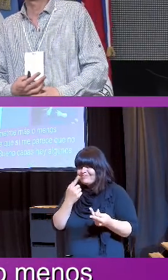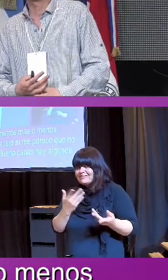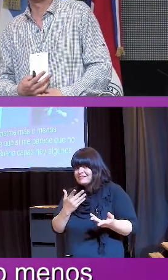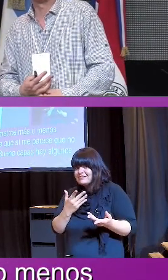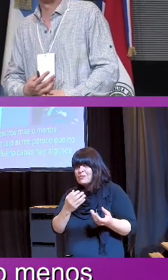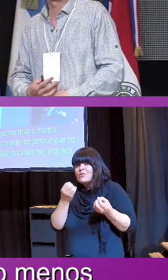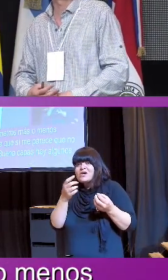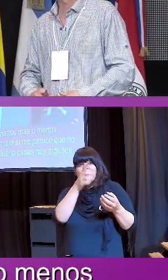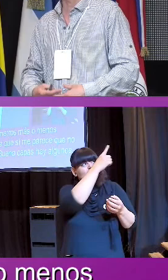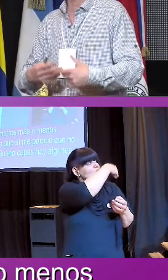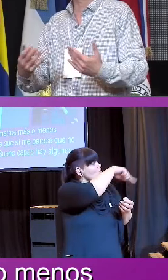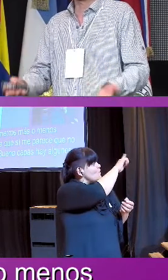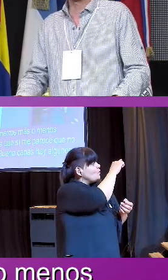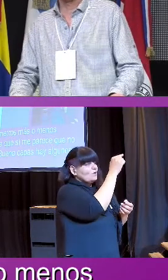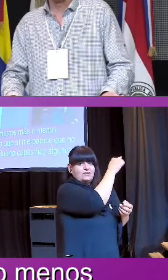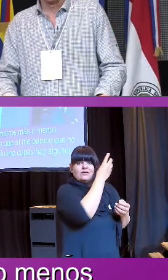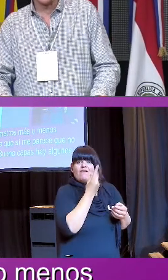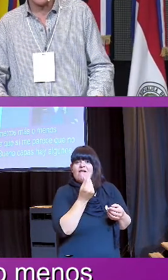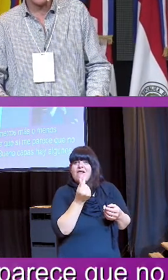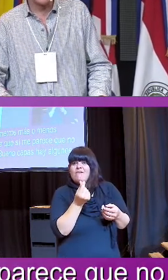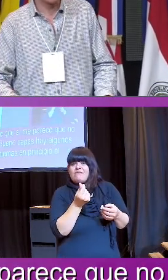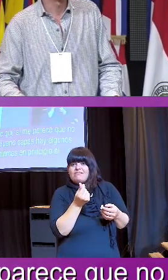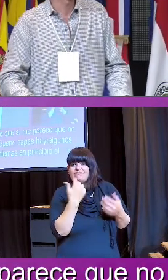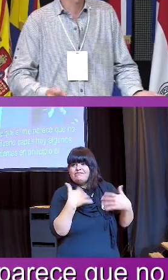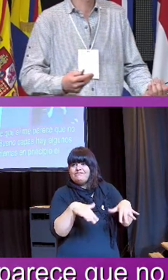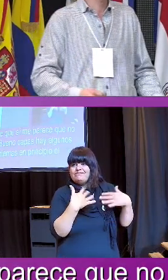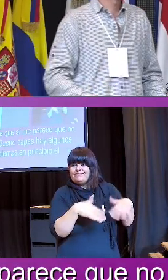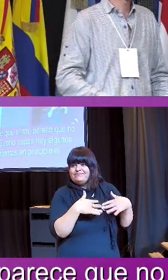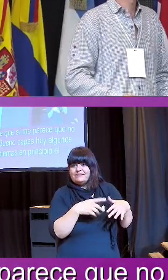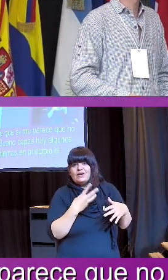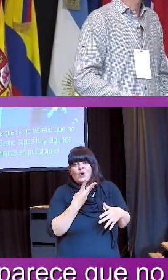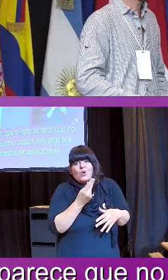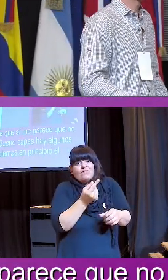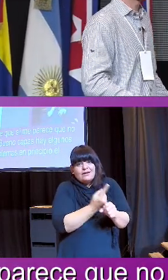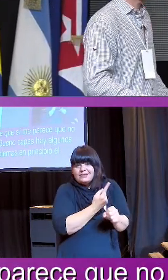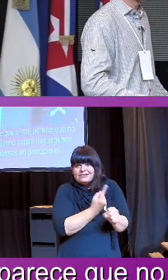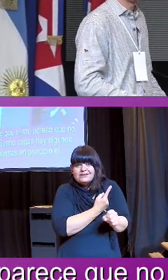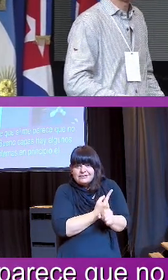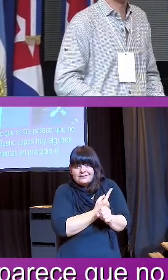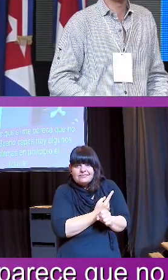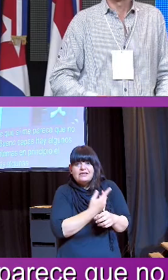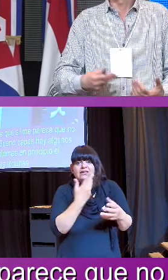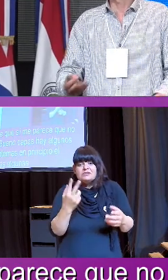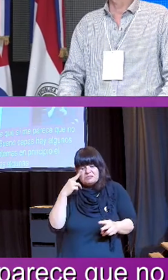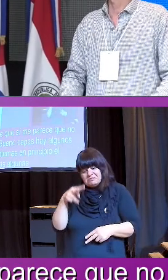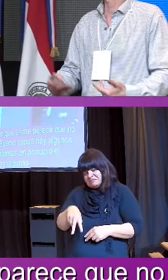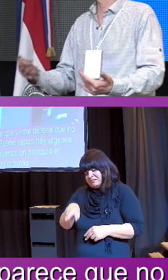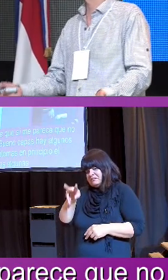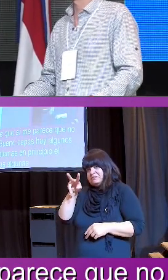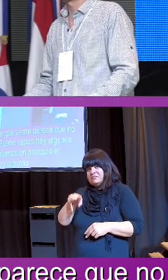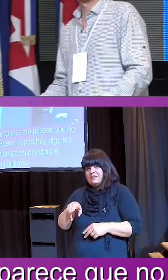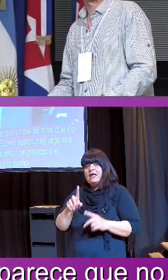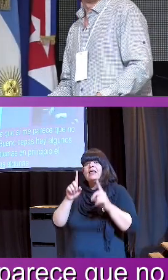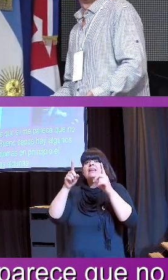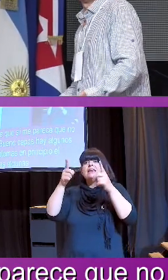eso tiene varios problemas. En principio, el acceso a comprender algunas cosas, algunas características de los chicos. En segundo, el acceso a